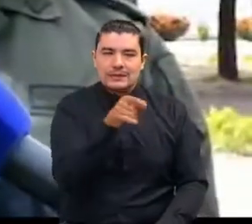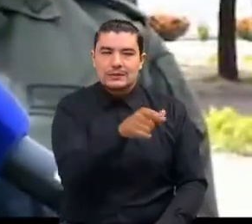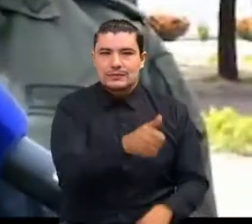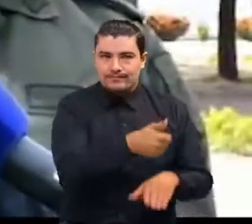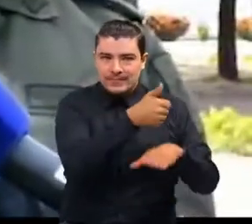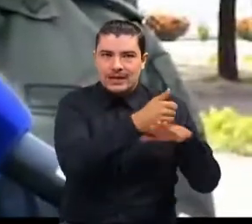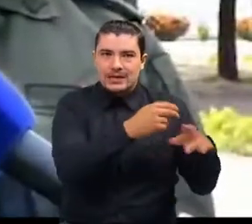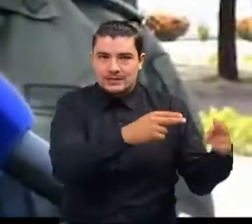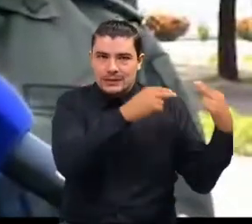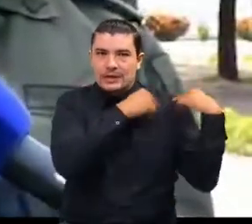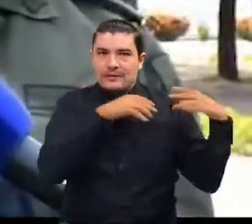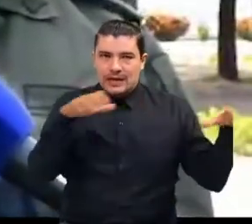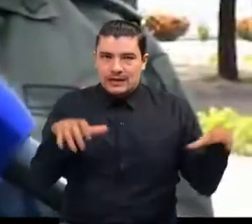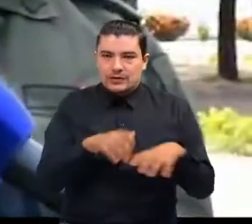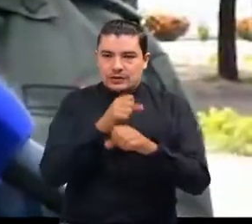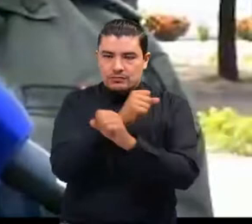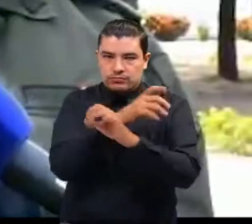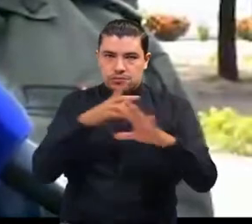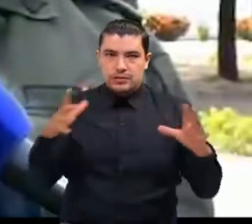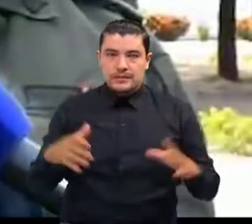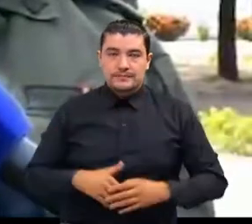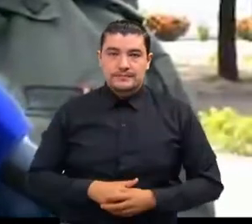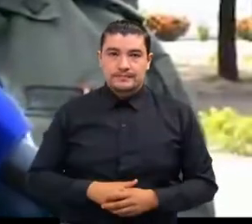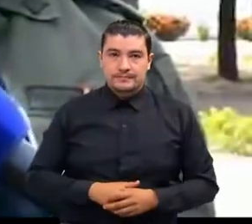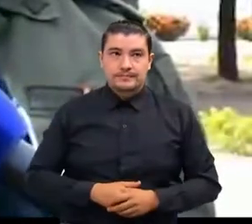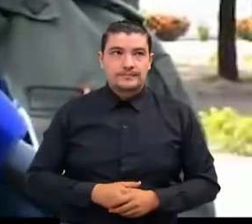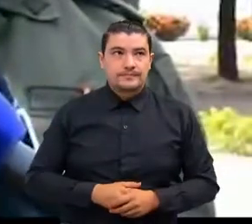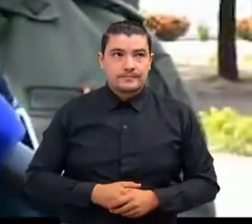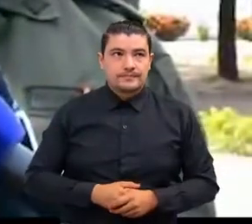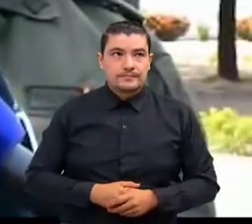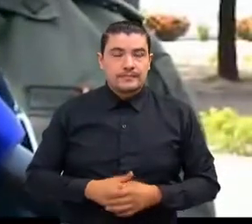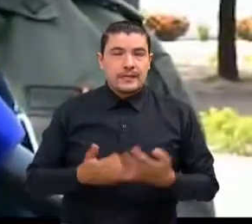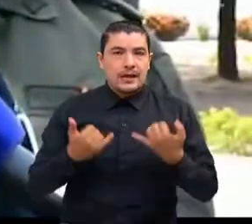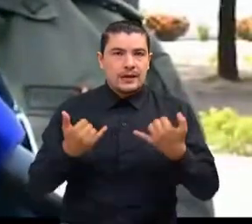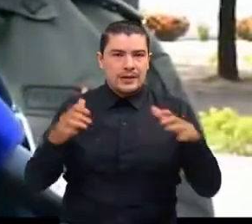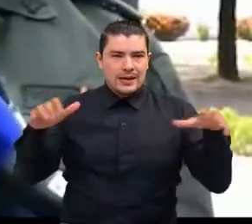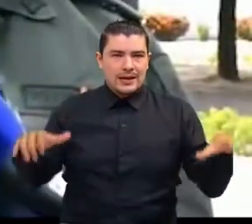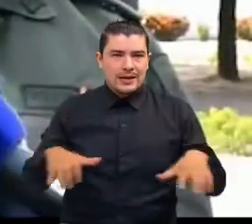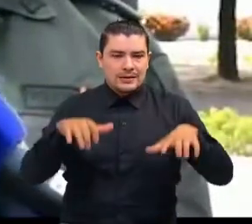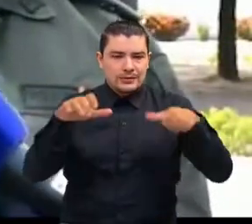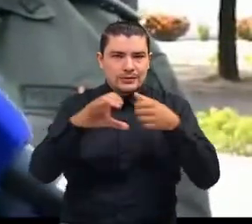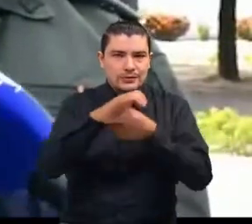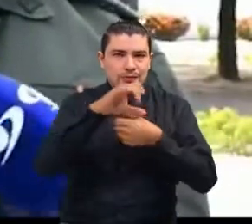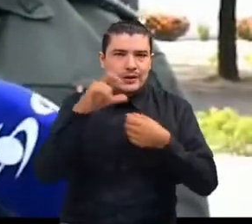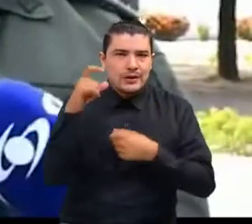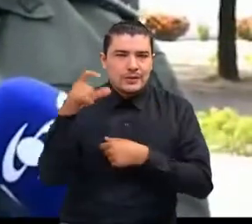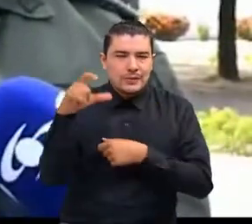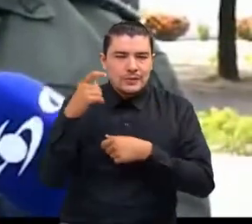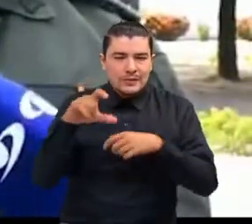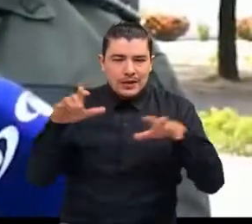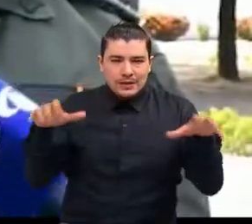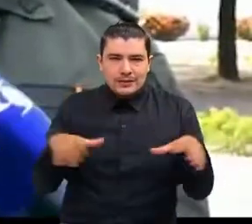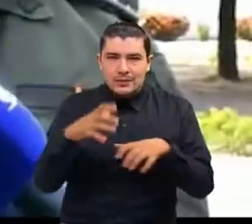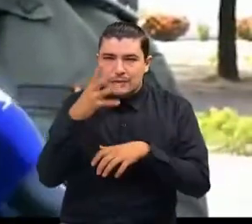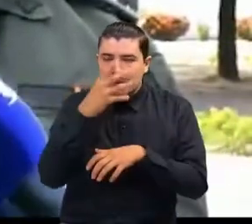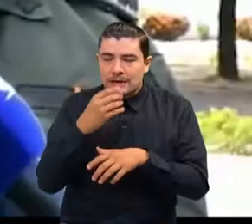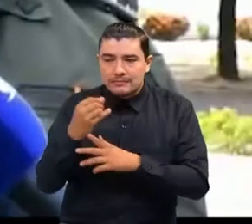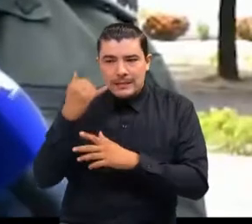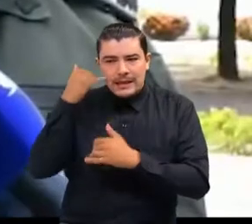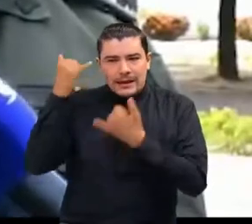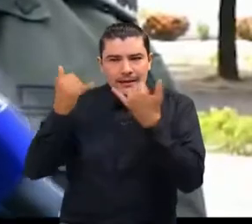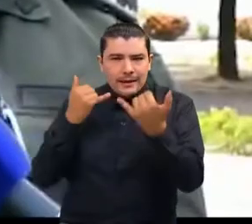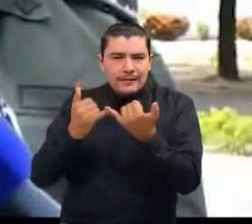de acuerdo a la modalidad de las últimas acciones terroristas en Cúcuta, en Norte de Santander. Sabemos que puede tratarse